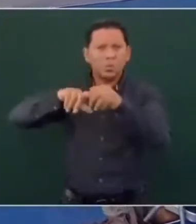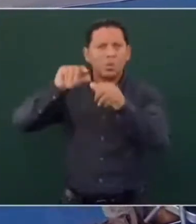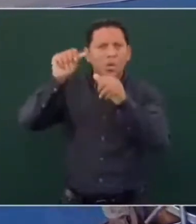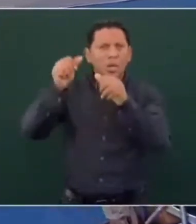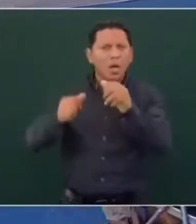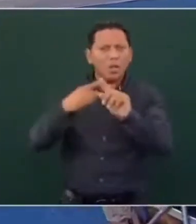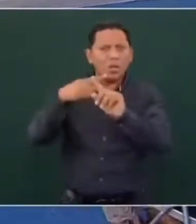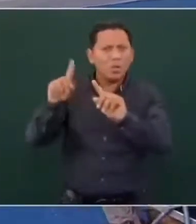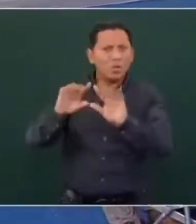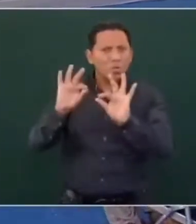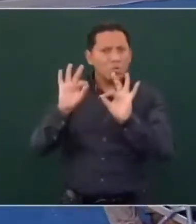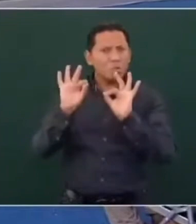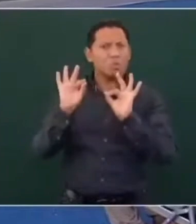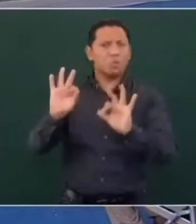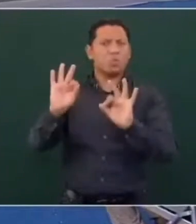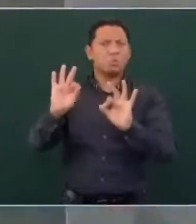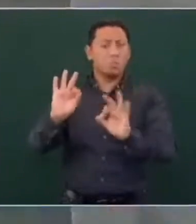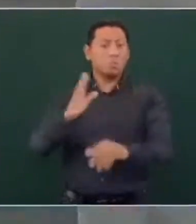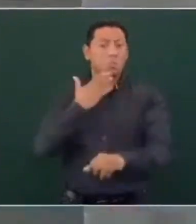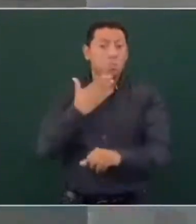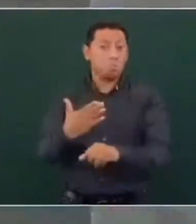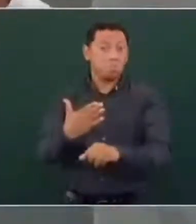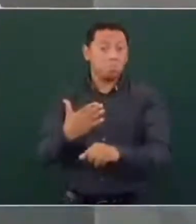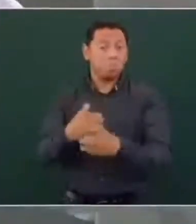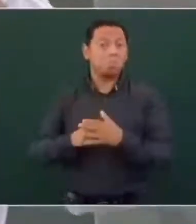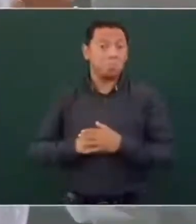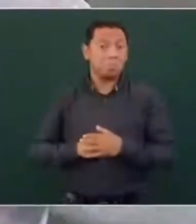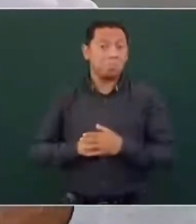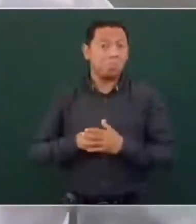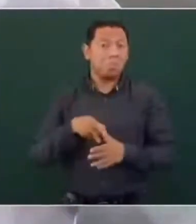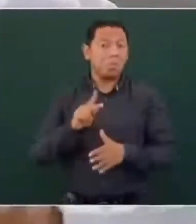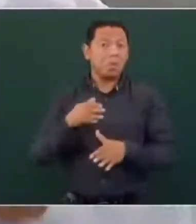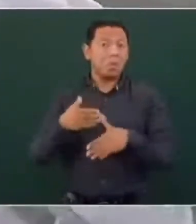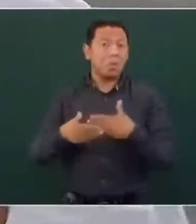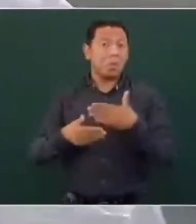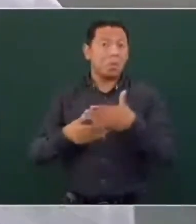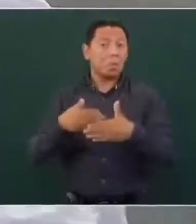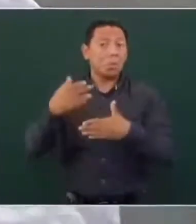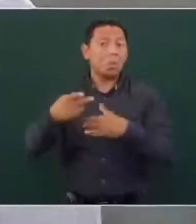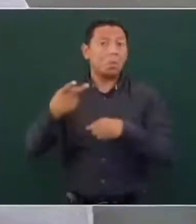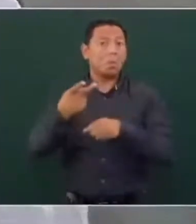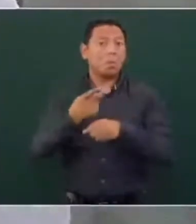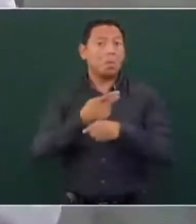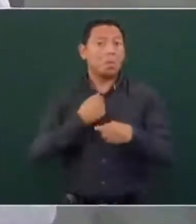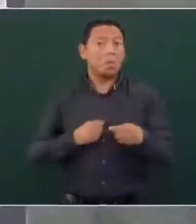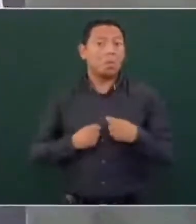Nada más que vinieron a decirnos